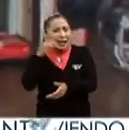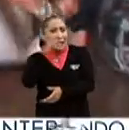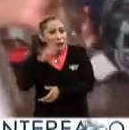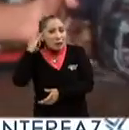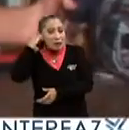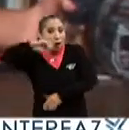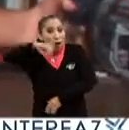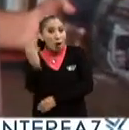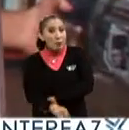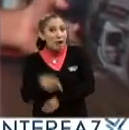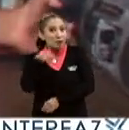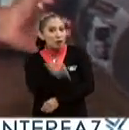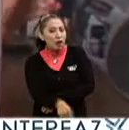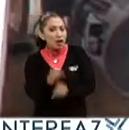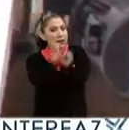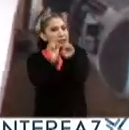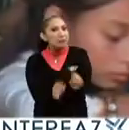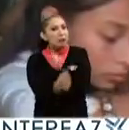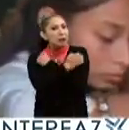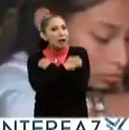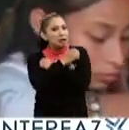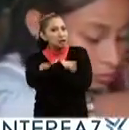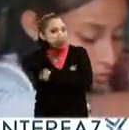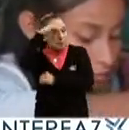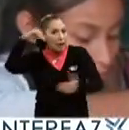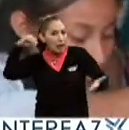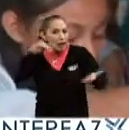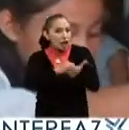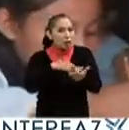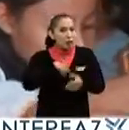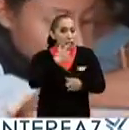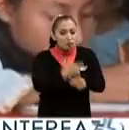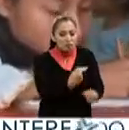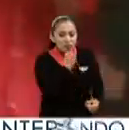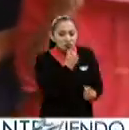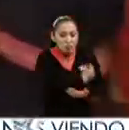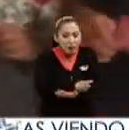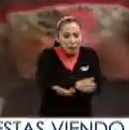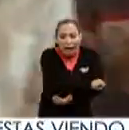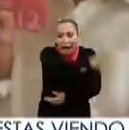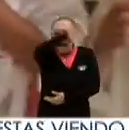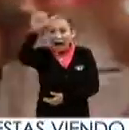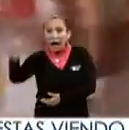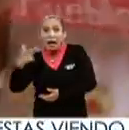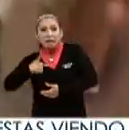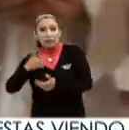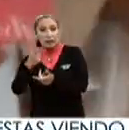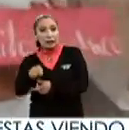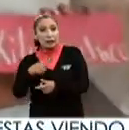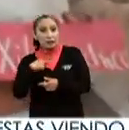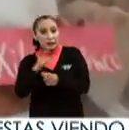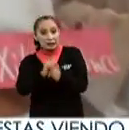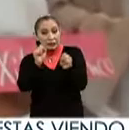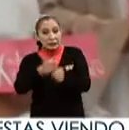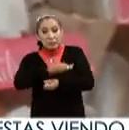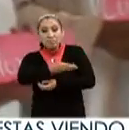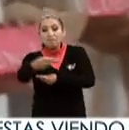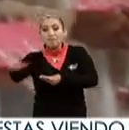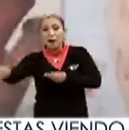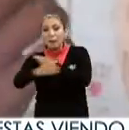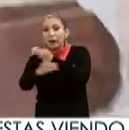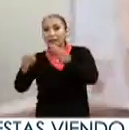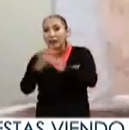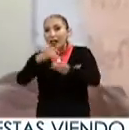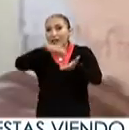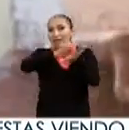manera obligatoria en el sistema educativo nacional desde los primeros años y se impulse un sistema de distribución de los